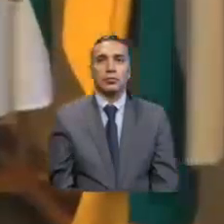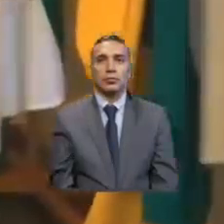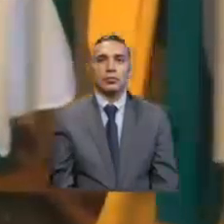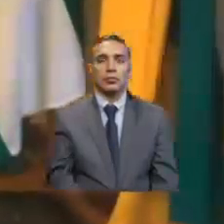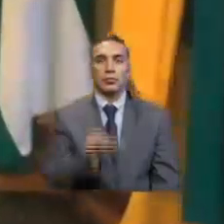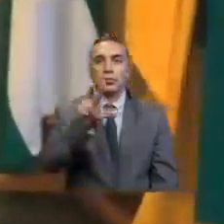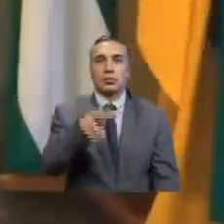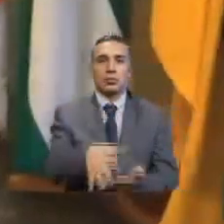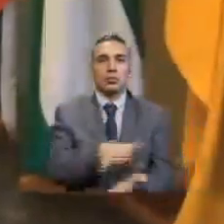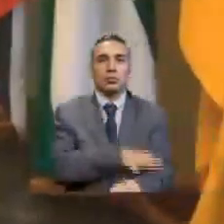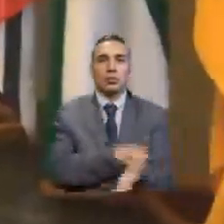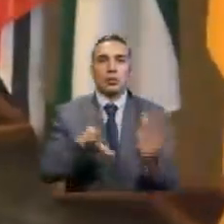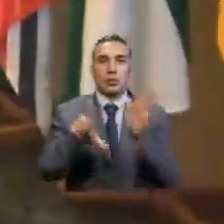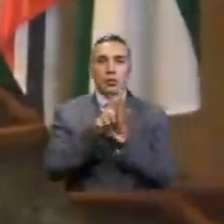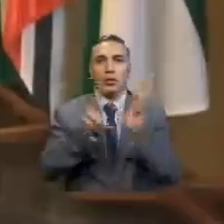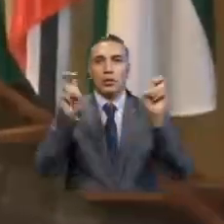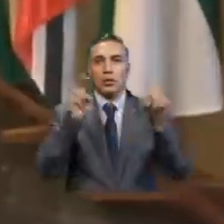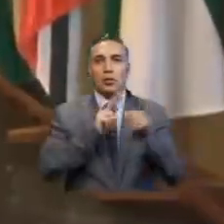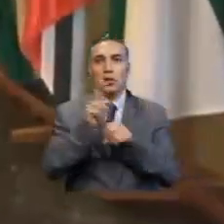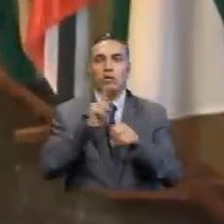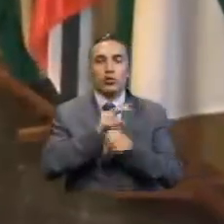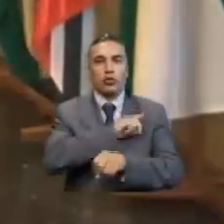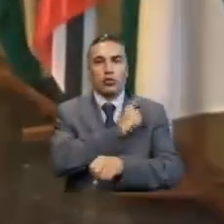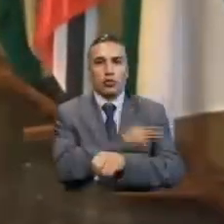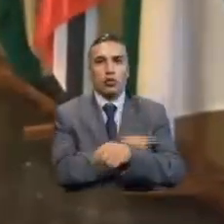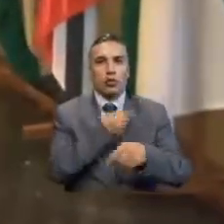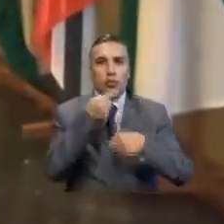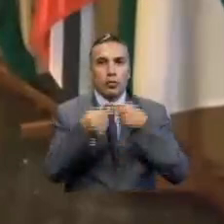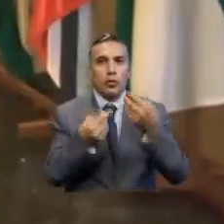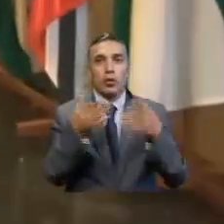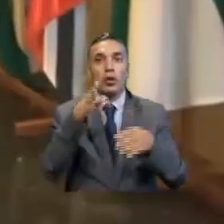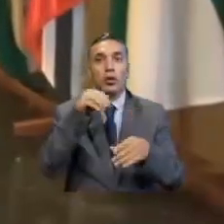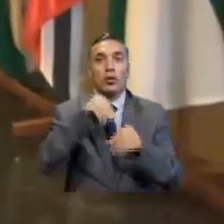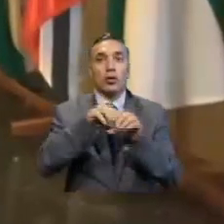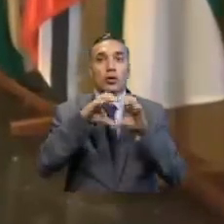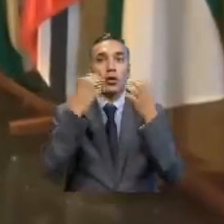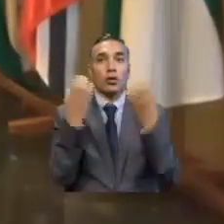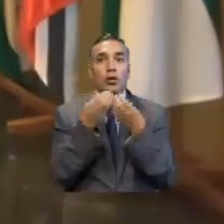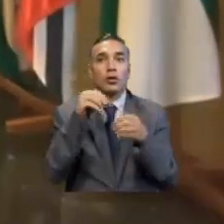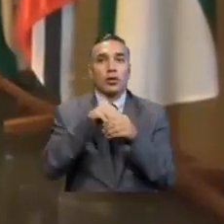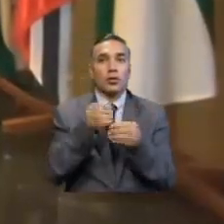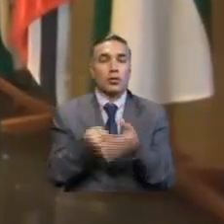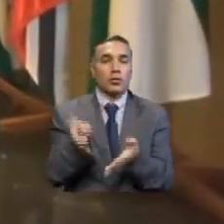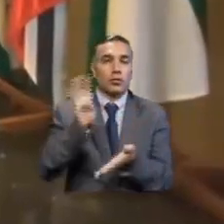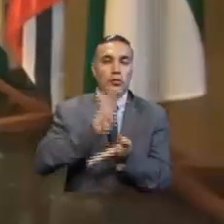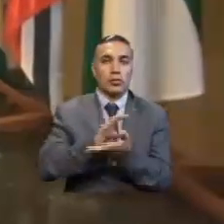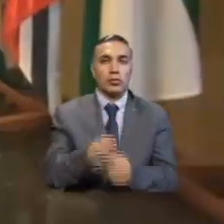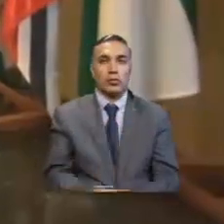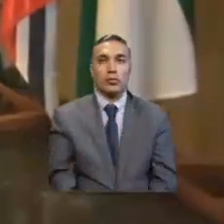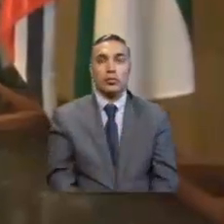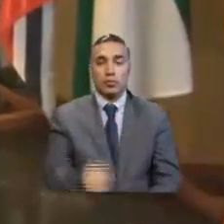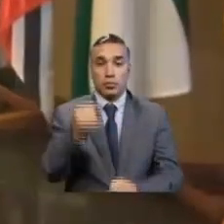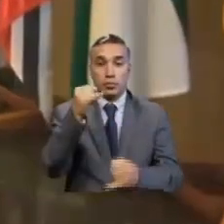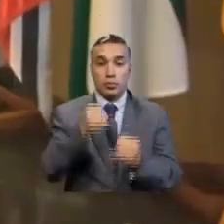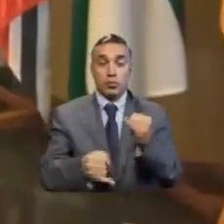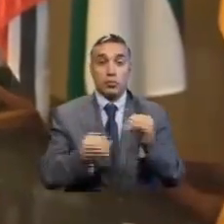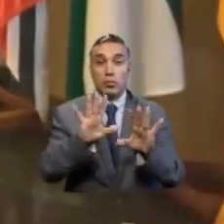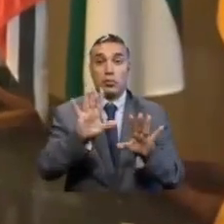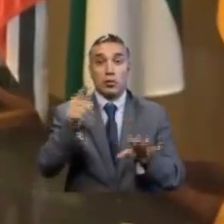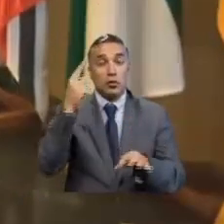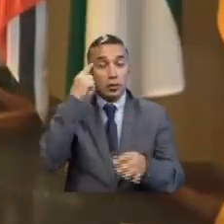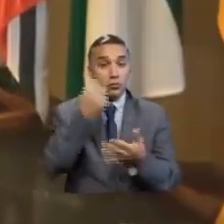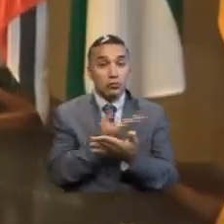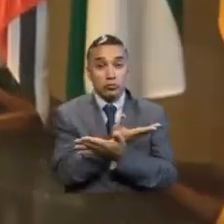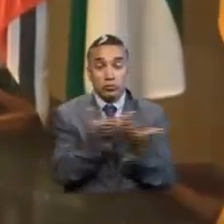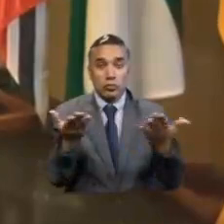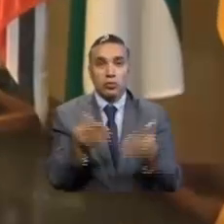Tres proyectos de ley relacionados con el uso progresivo de la fuerza están en la Comisión de Soberanía de la Asamblea Nacional. El último, el que entregó el gobierno,